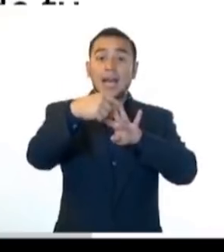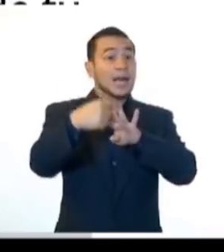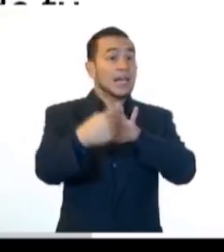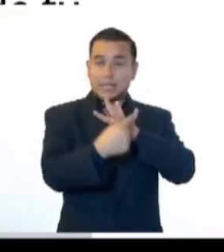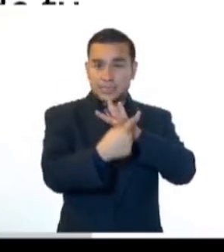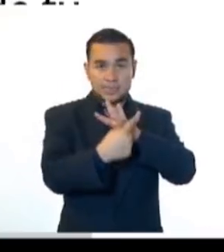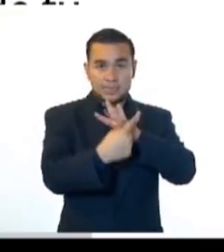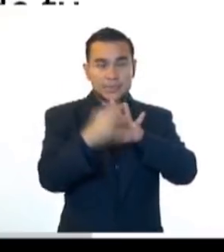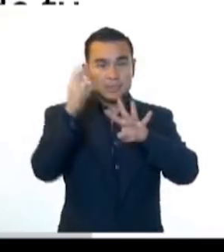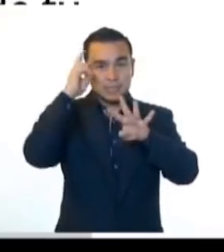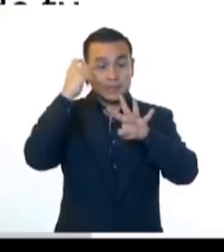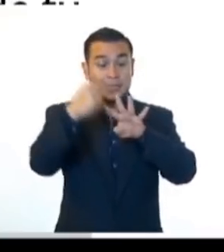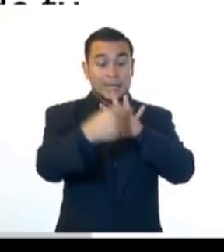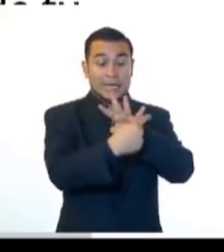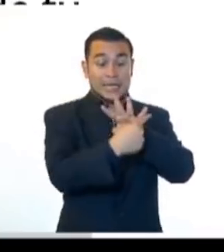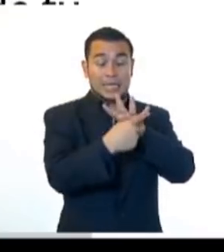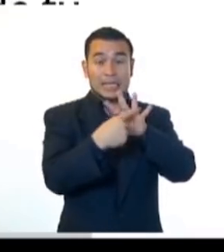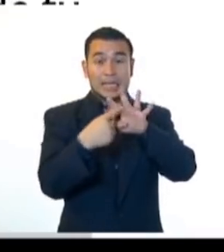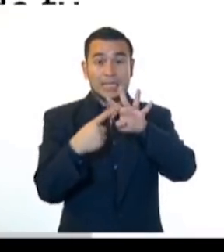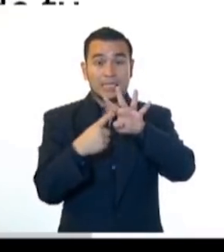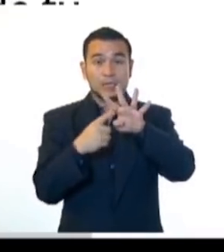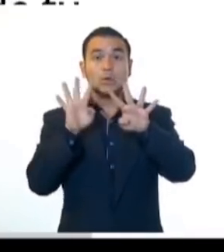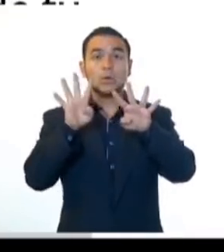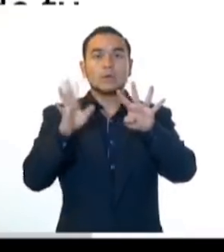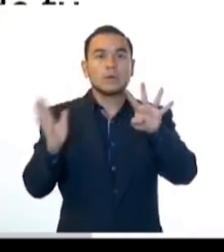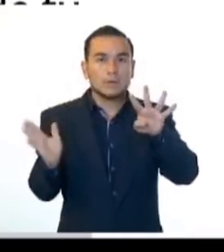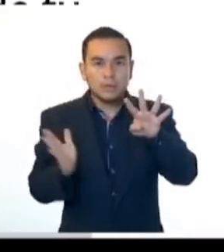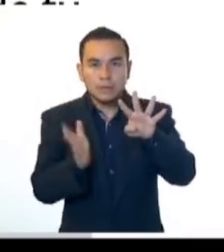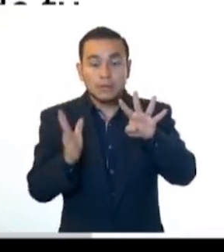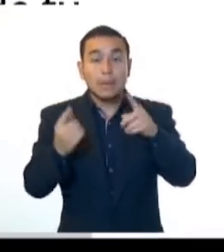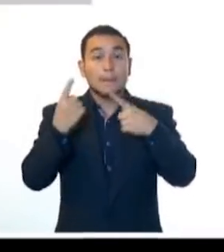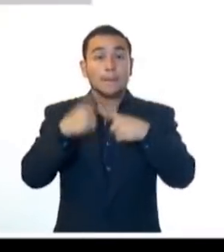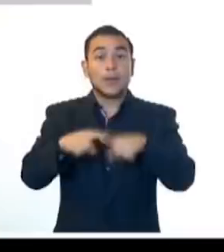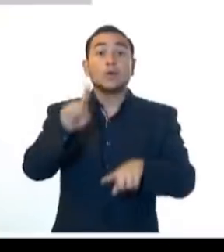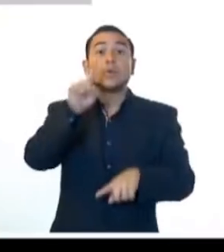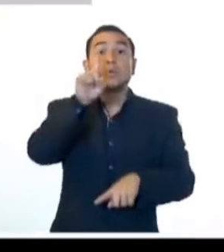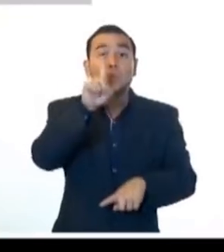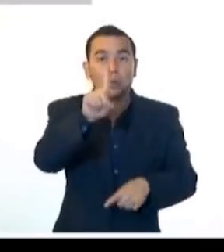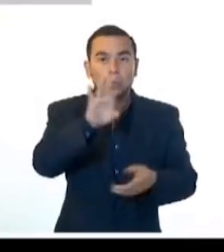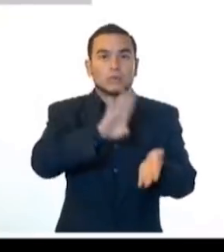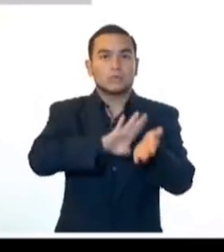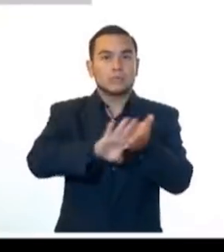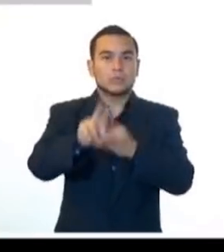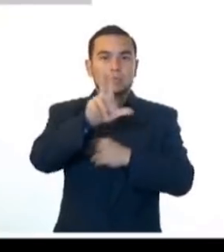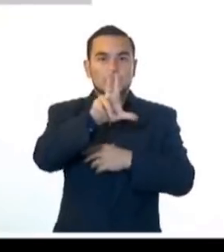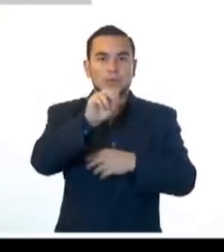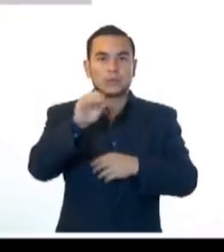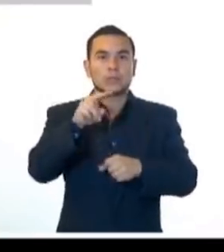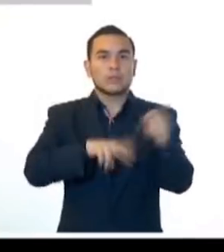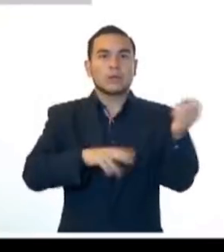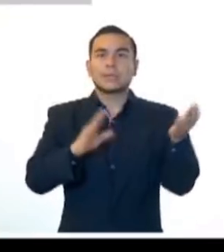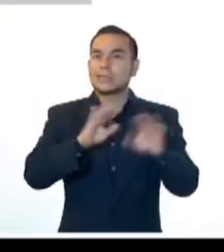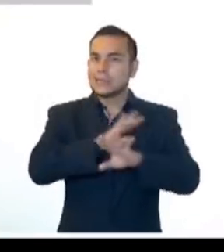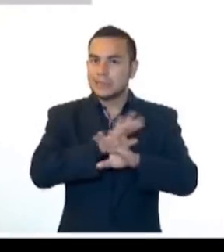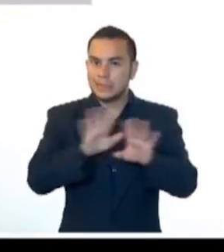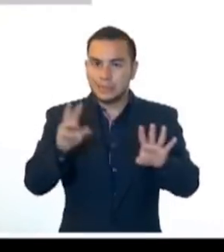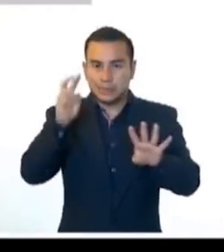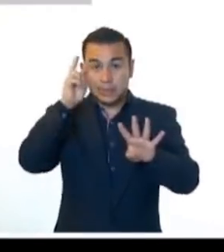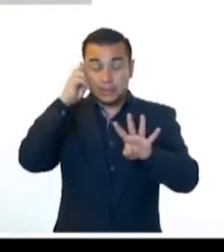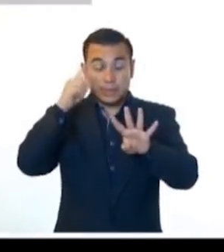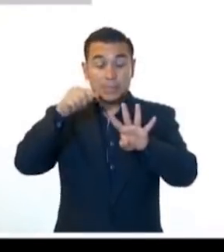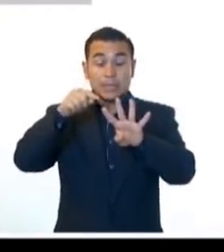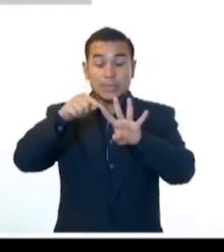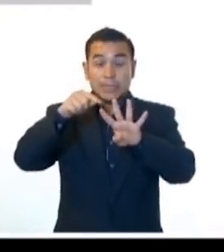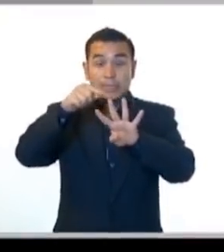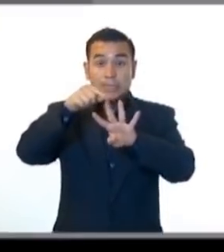que haya otra persona, su pareja, su madre, su padre, su abuelo, su abuela, su hijo mayor, etcétera, que sea el que esté en el DUI y por